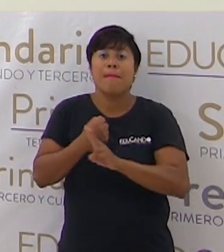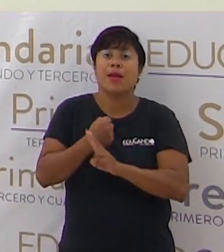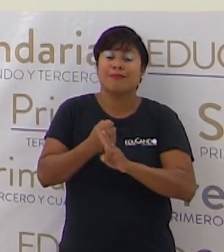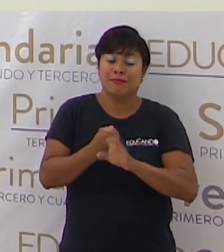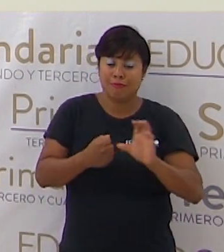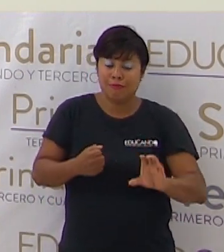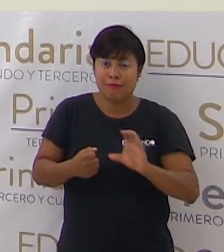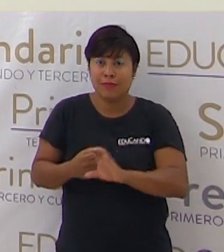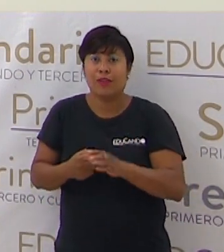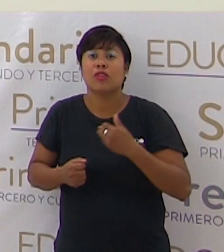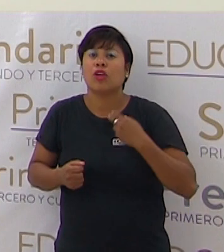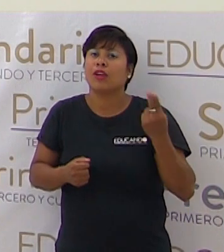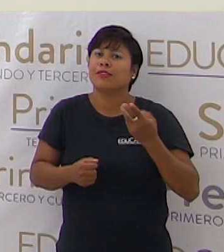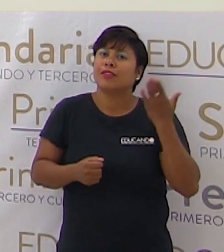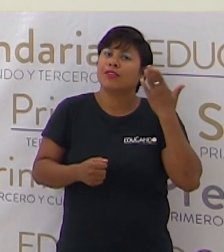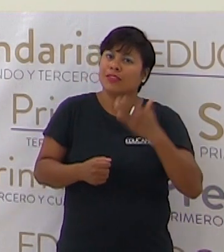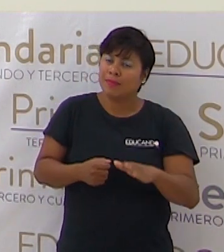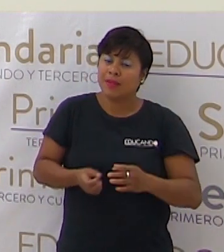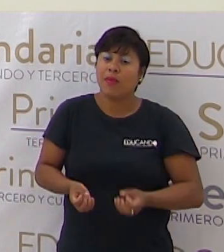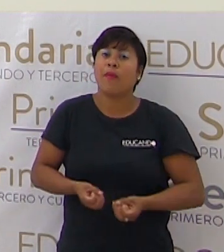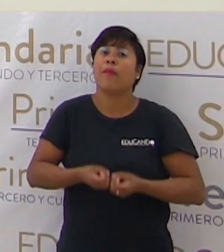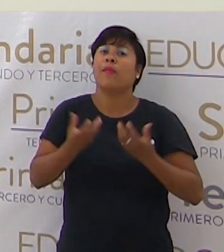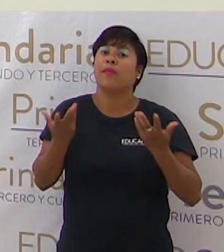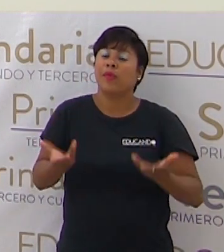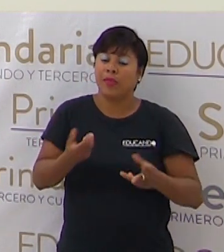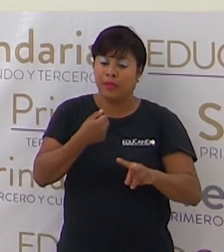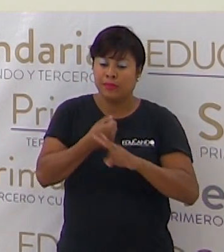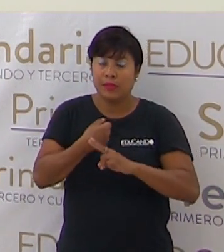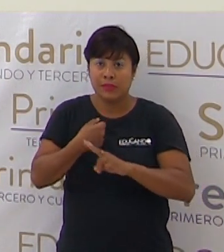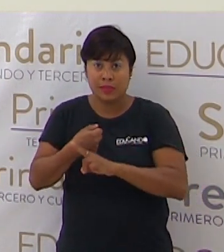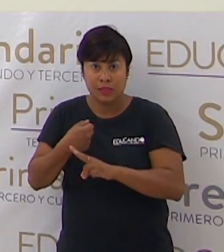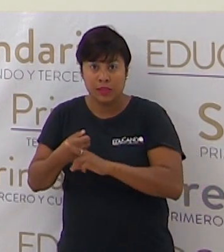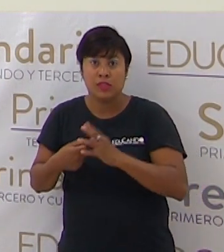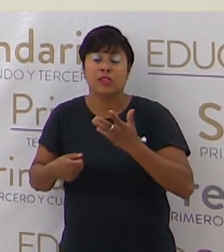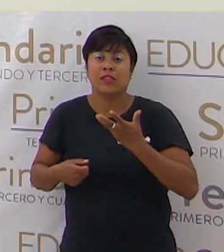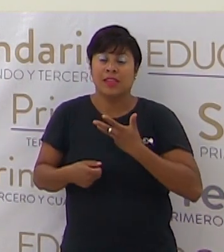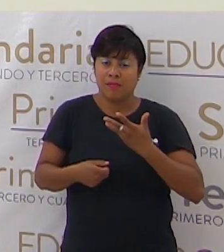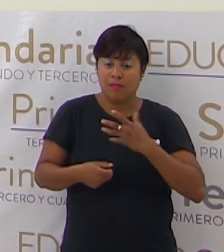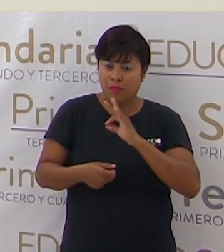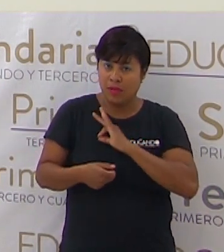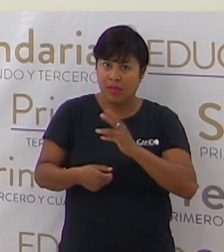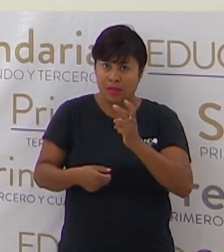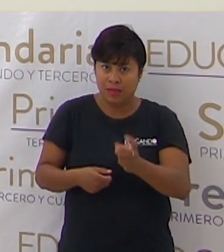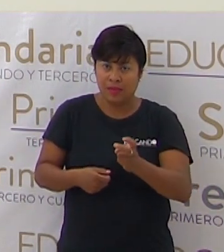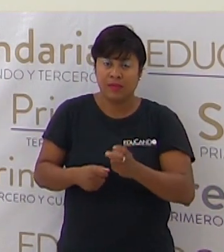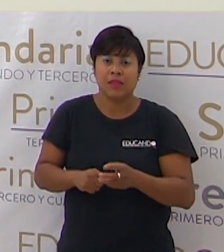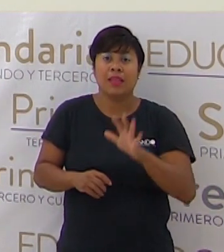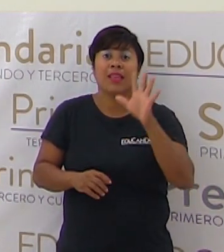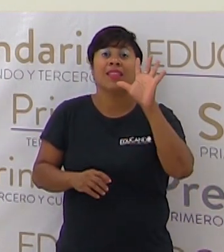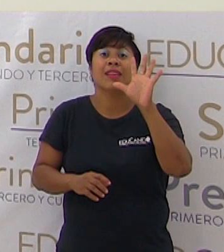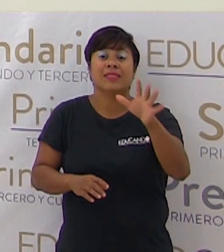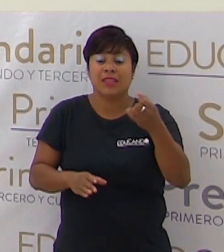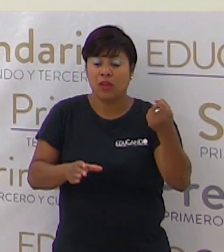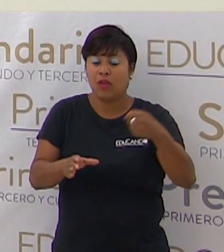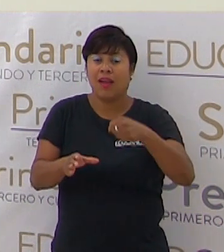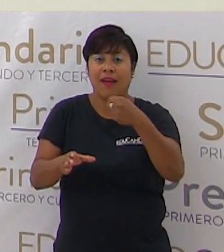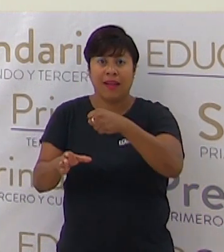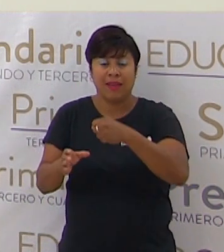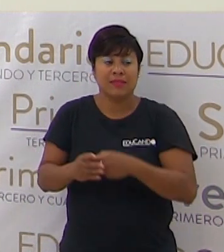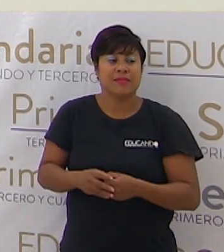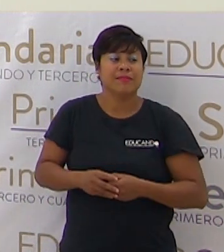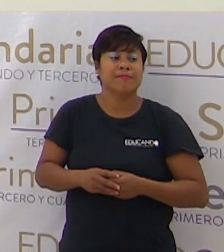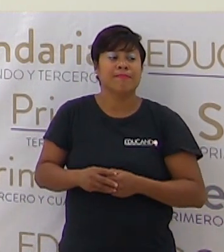vasito, entonces ahora necesito saber cuántos vasitos me salen de 5